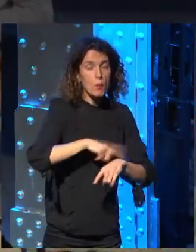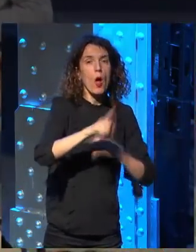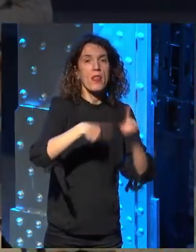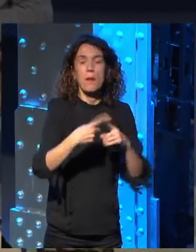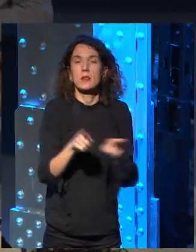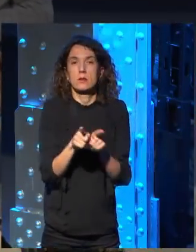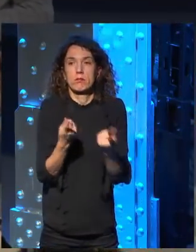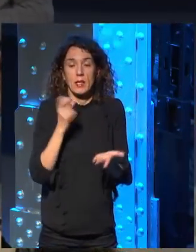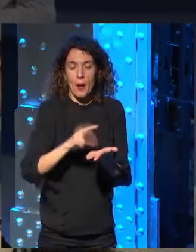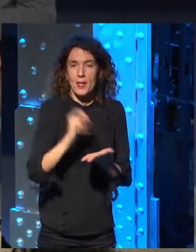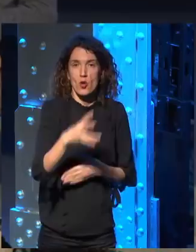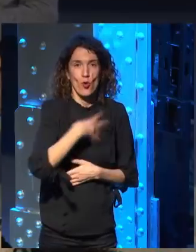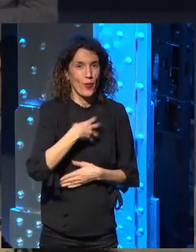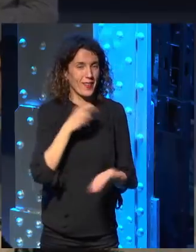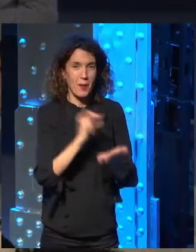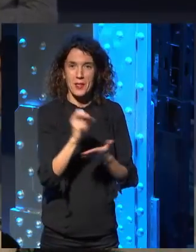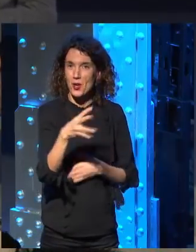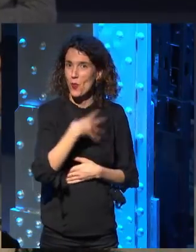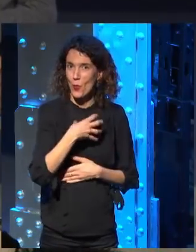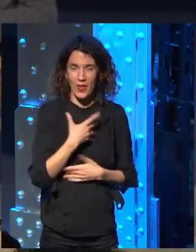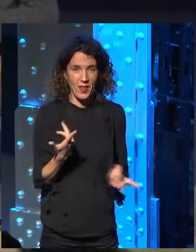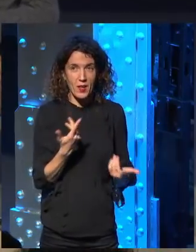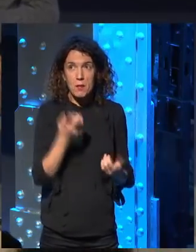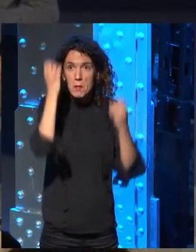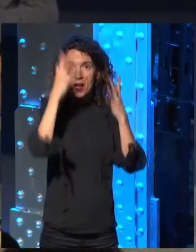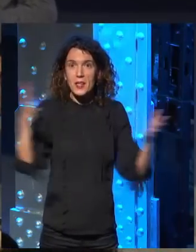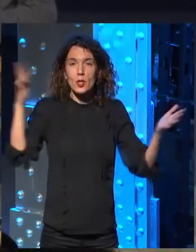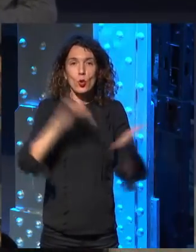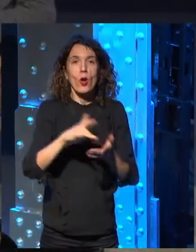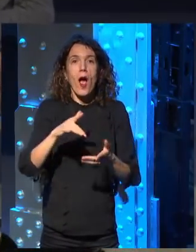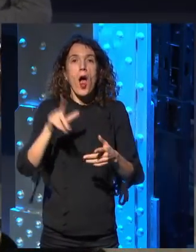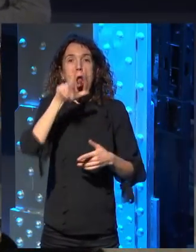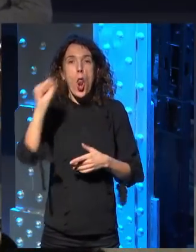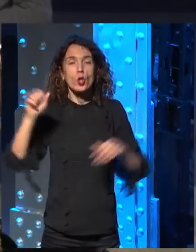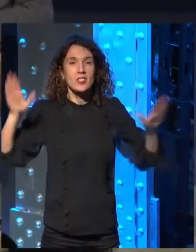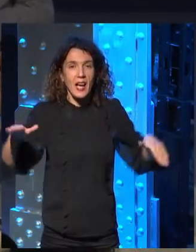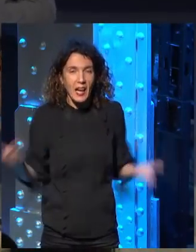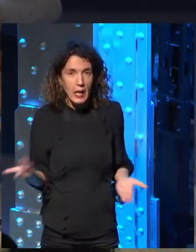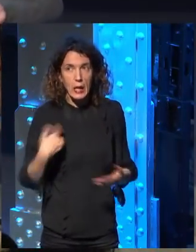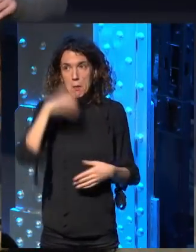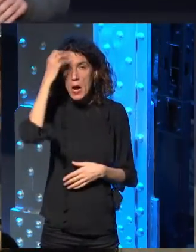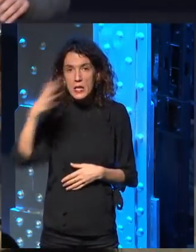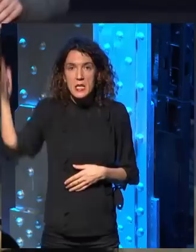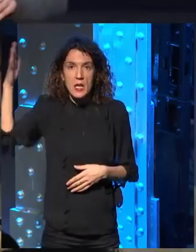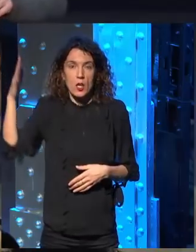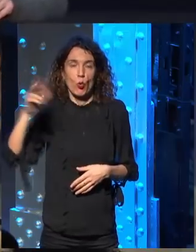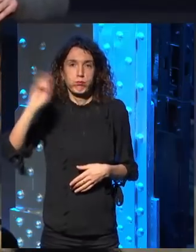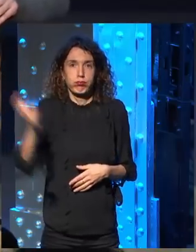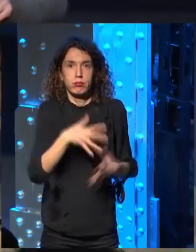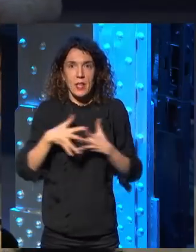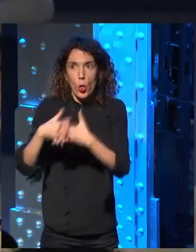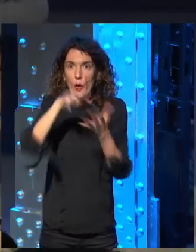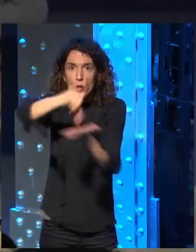que no están hechas para caminar, que no se puede caminar por ellas. Imagínate Los Ángeles, imagínate Jersey City,